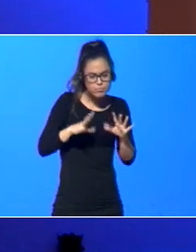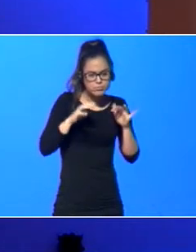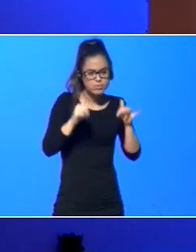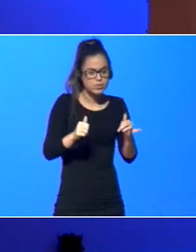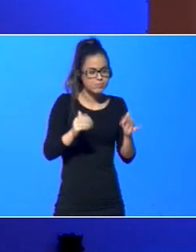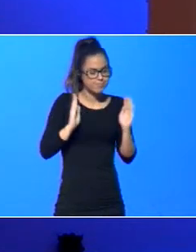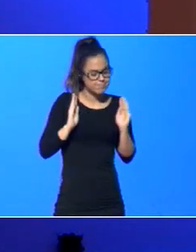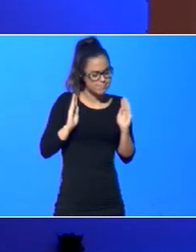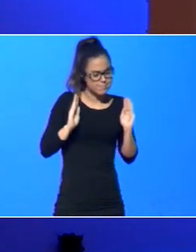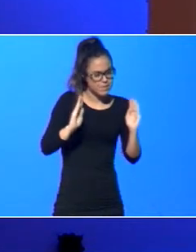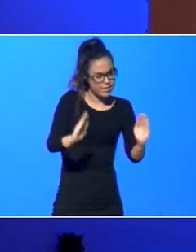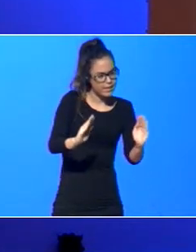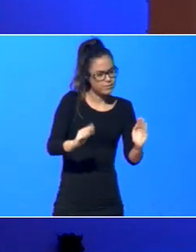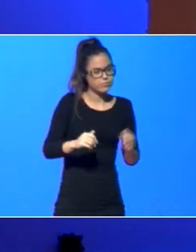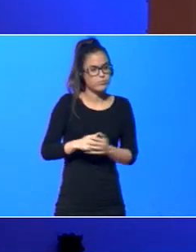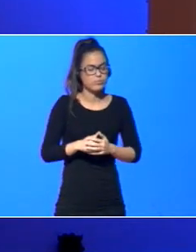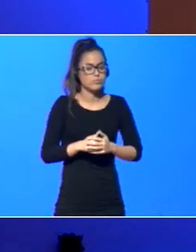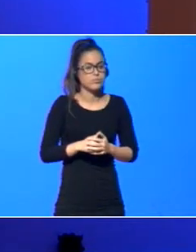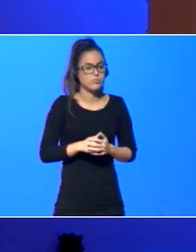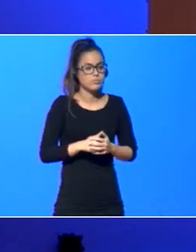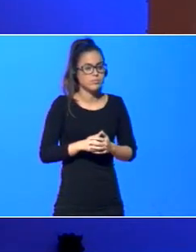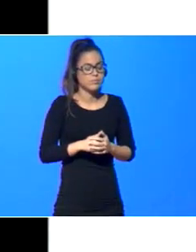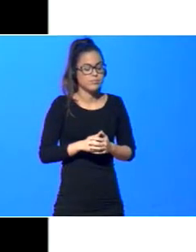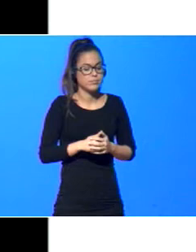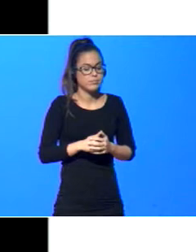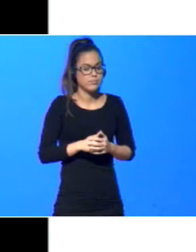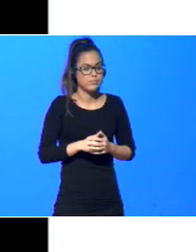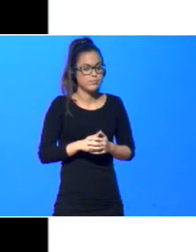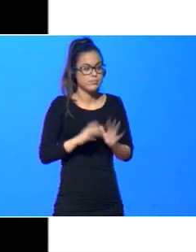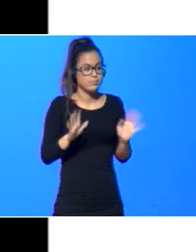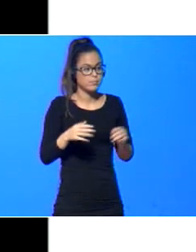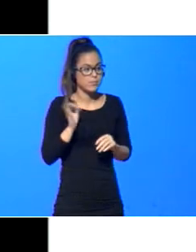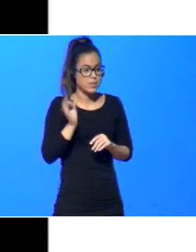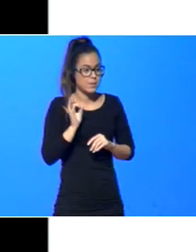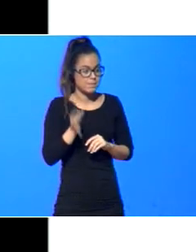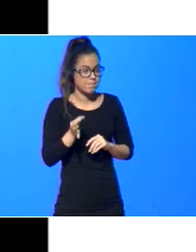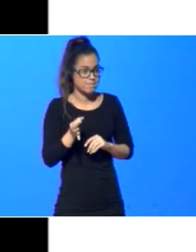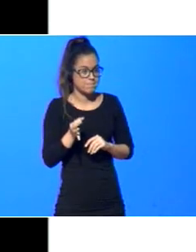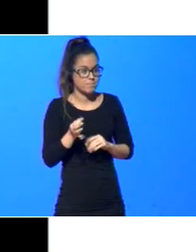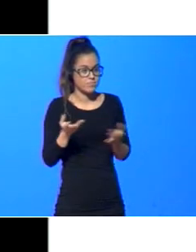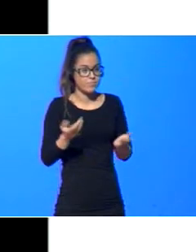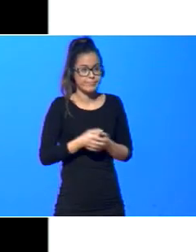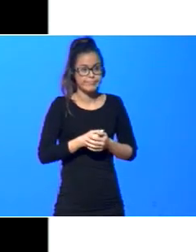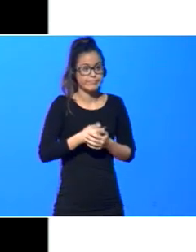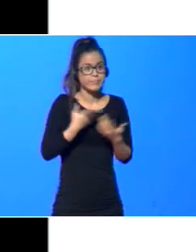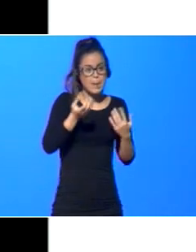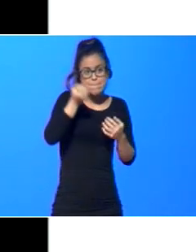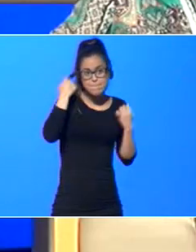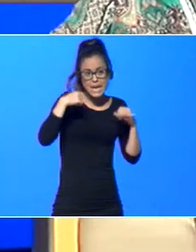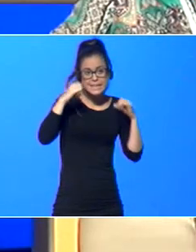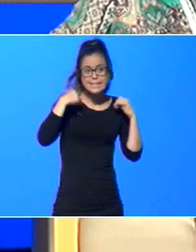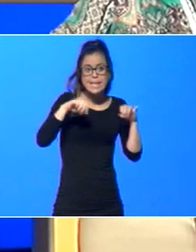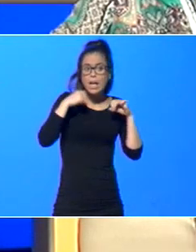bideratu behar dira gure ekarpenak. Baina egia esan, bai berbak bakarrik ezin dira aldatu, praktikak, baina